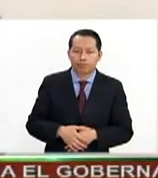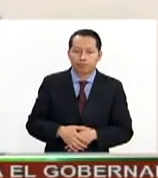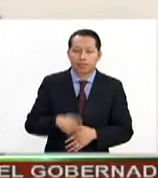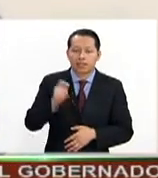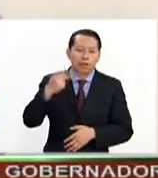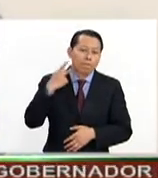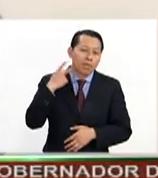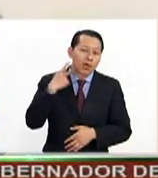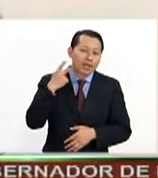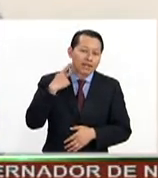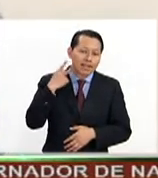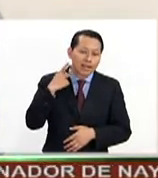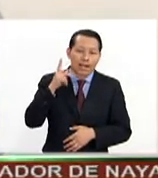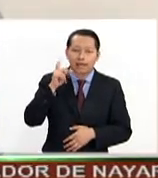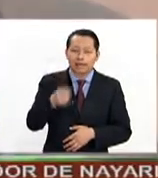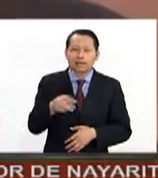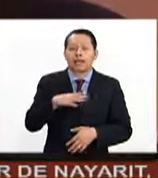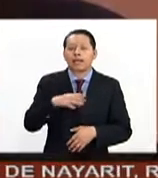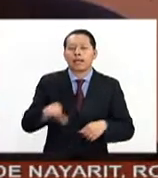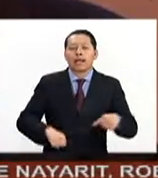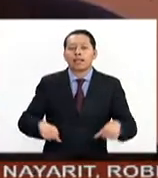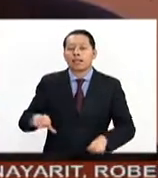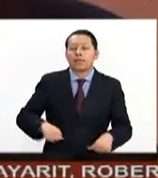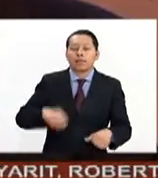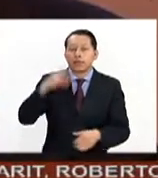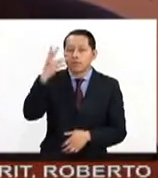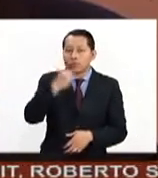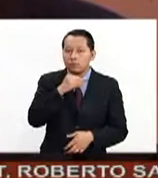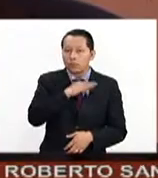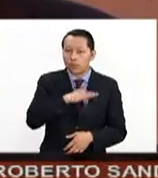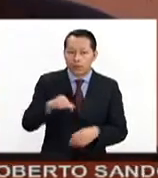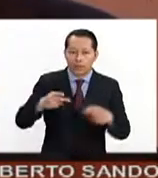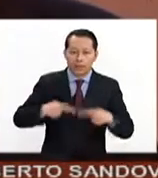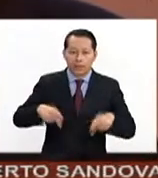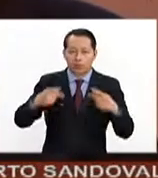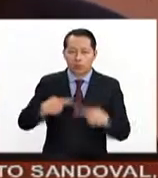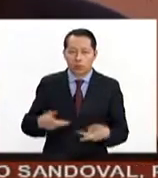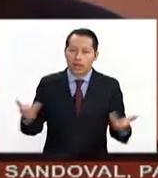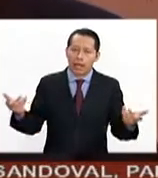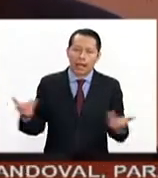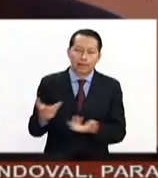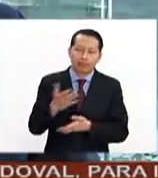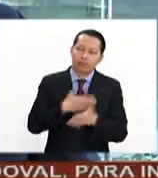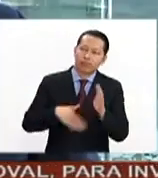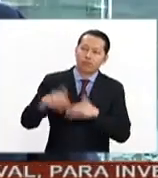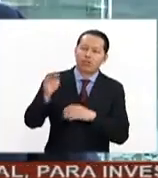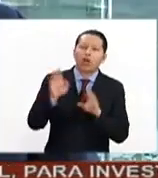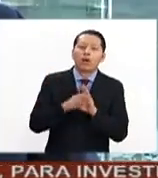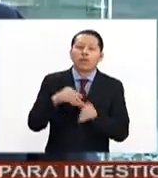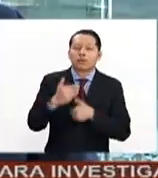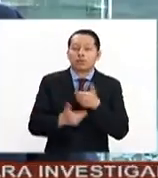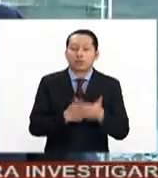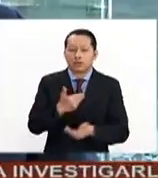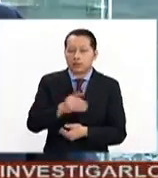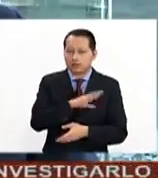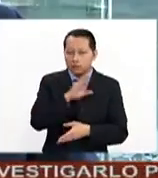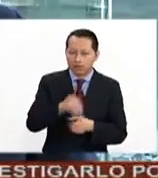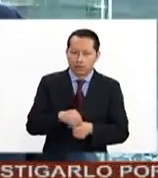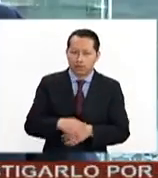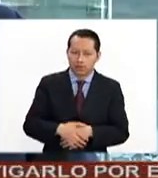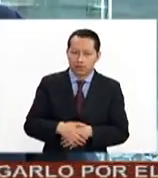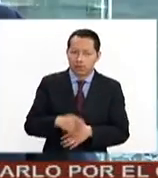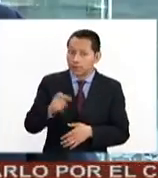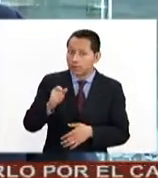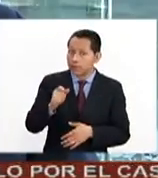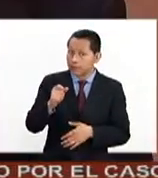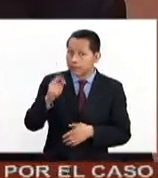La política es la actividad hermosa que le permite al ser humano realizarse sirviendo a los demás. Ando